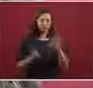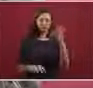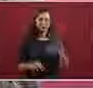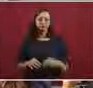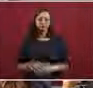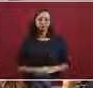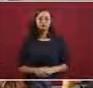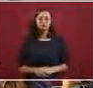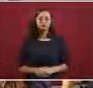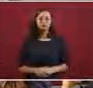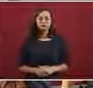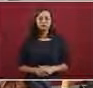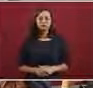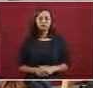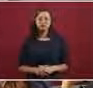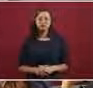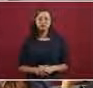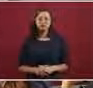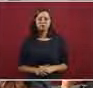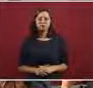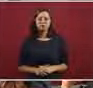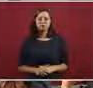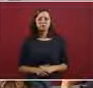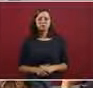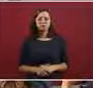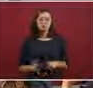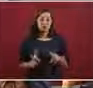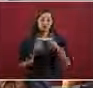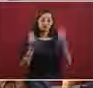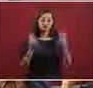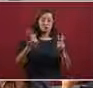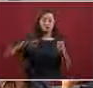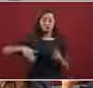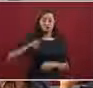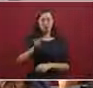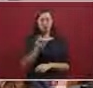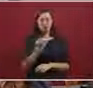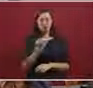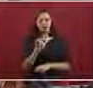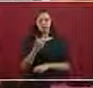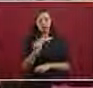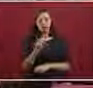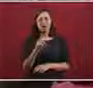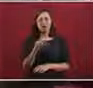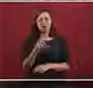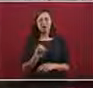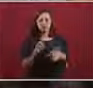en este caso que expuso Alejandro. En el otro